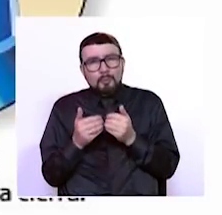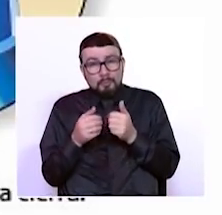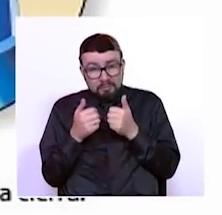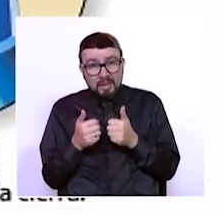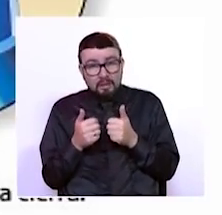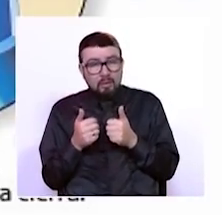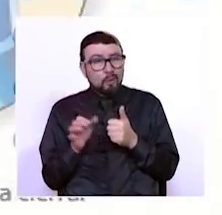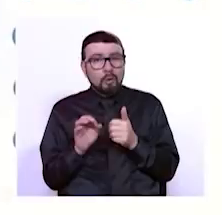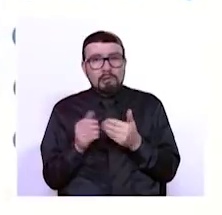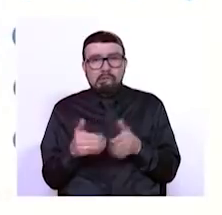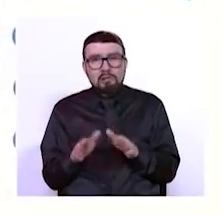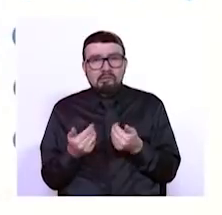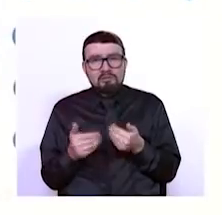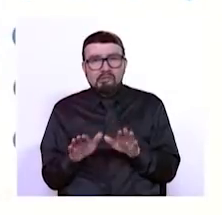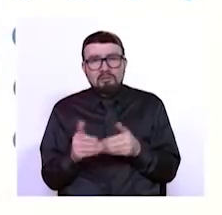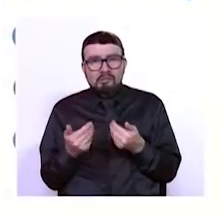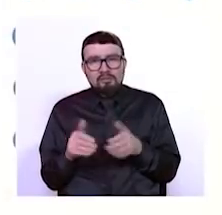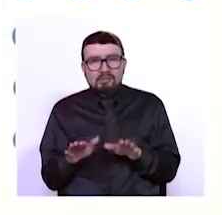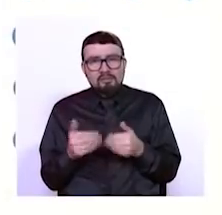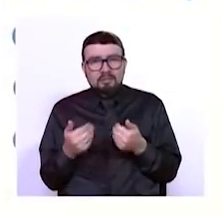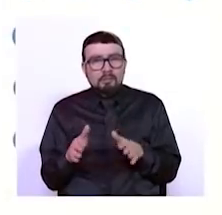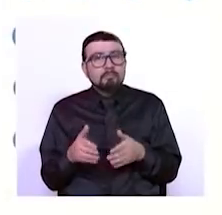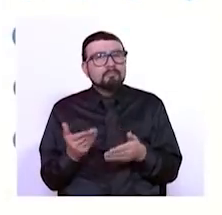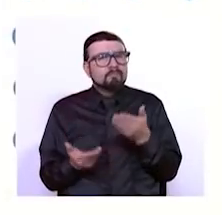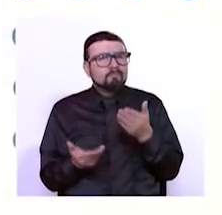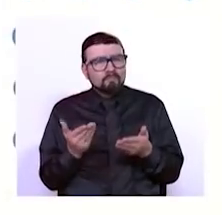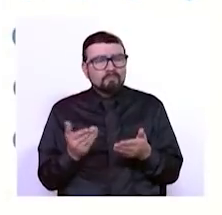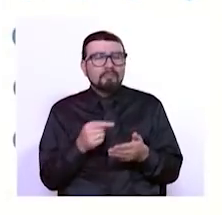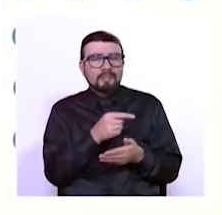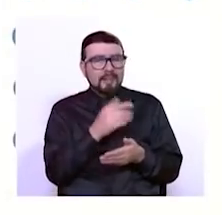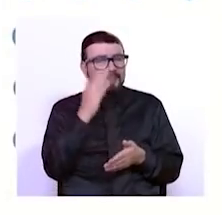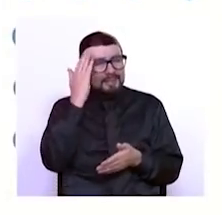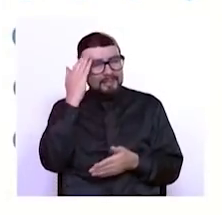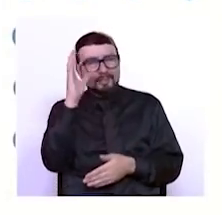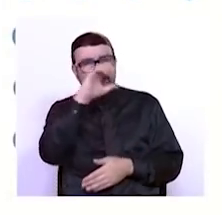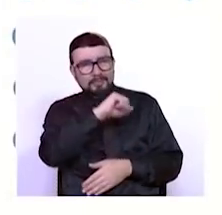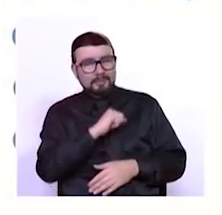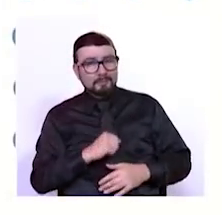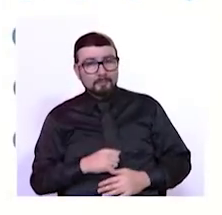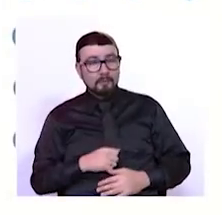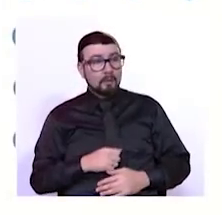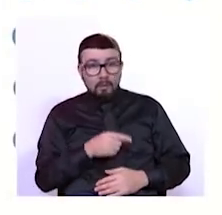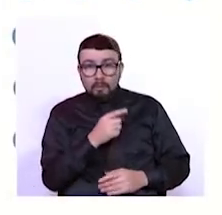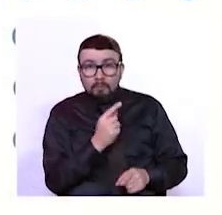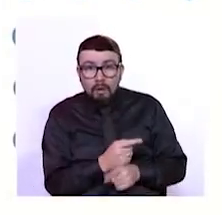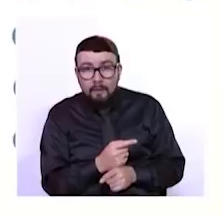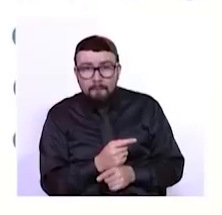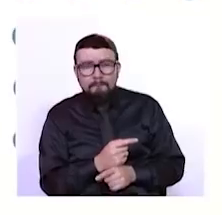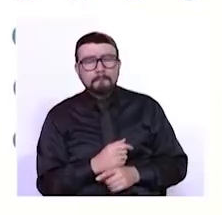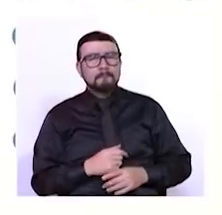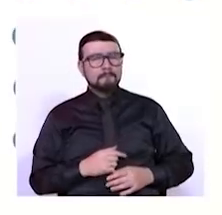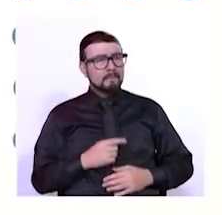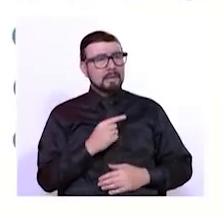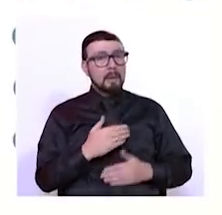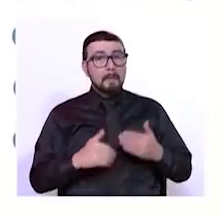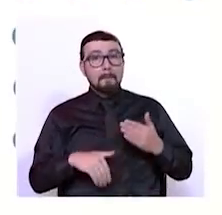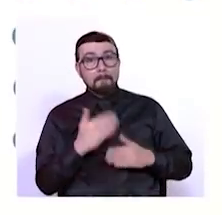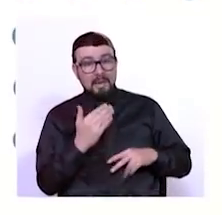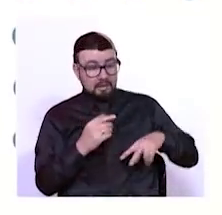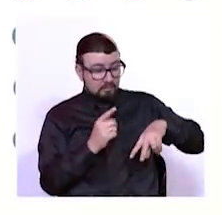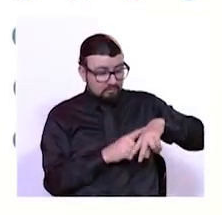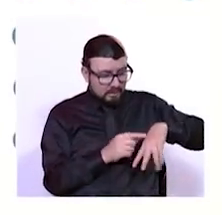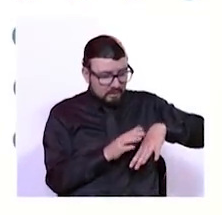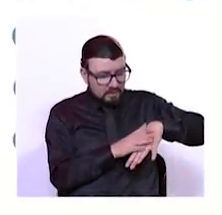completamente estratégicos para que se produzca un buen flujo sanguíneo. Cuando esto sucede, entonces comienza a aparecer la segunda etapa, que